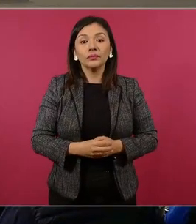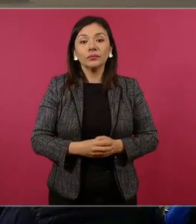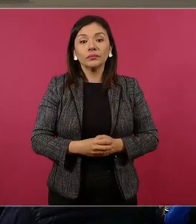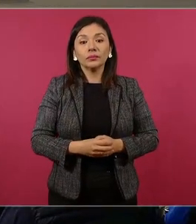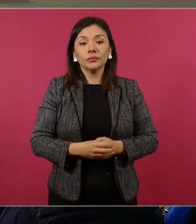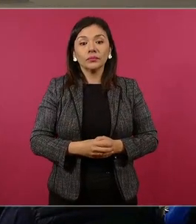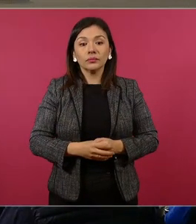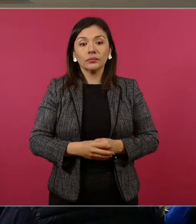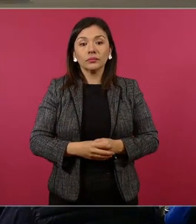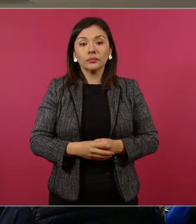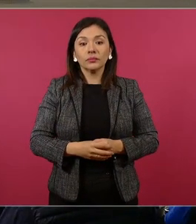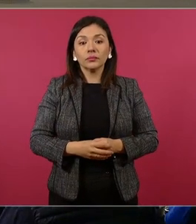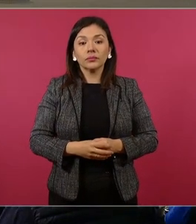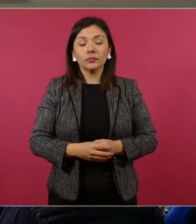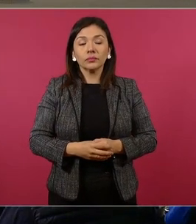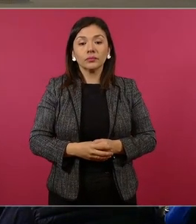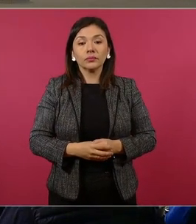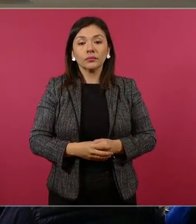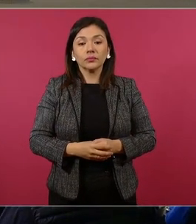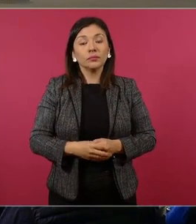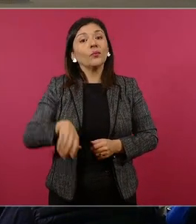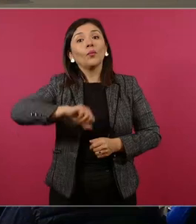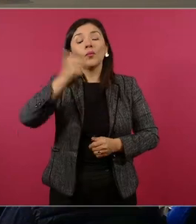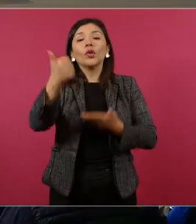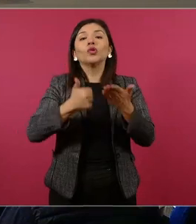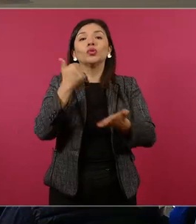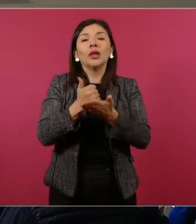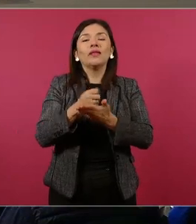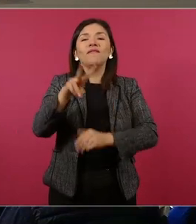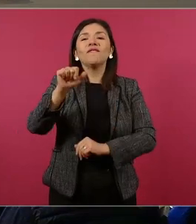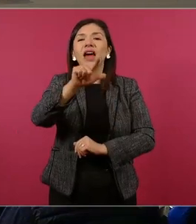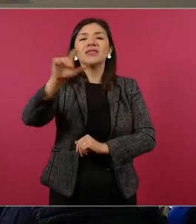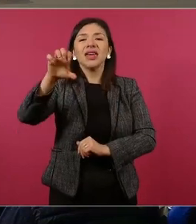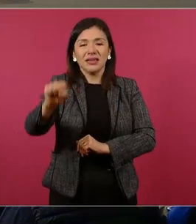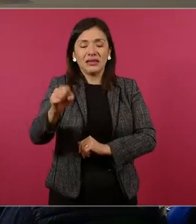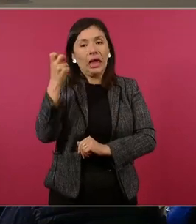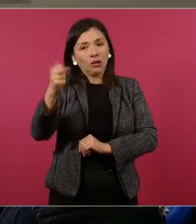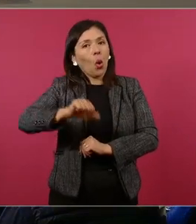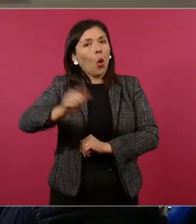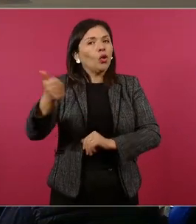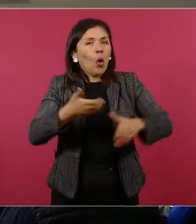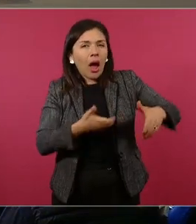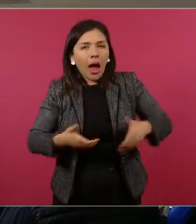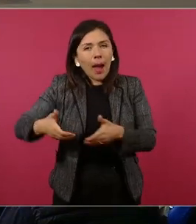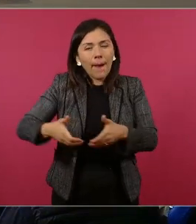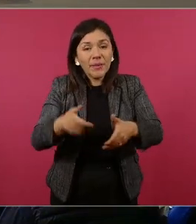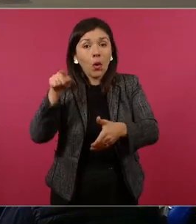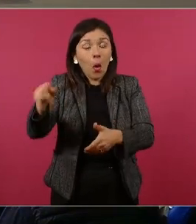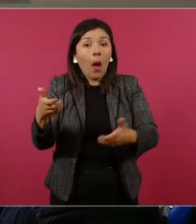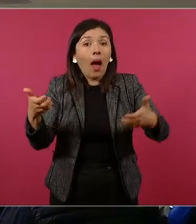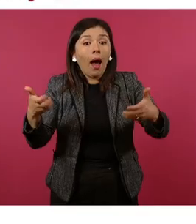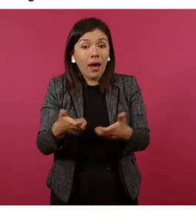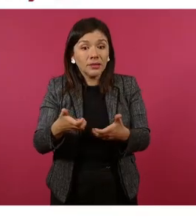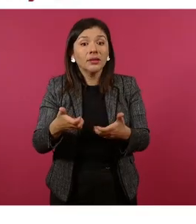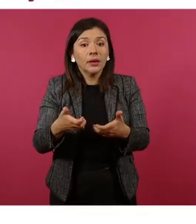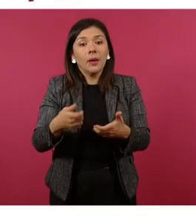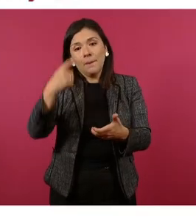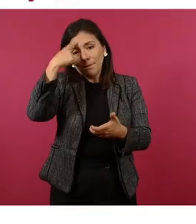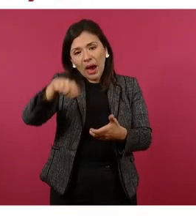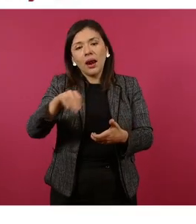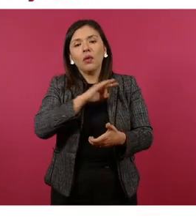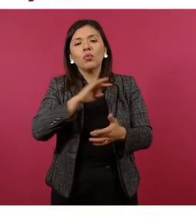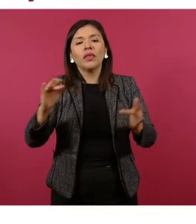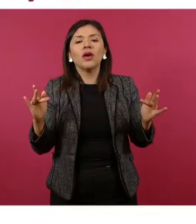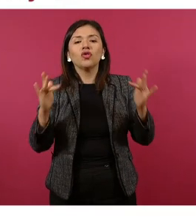siguiente bien pasando a Ciudad Valles tamasunchale Esta es otra carretera que se desarrolló eh Para poder